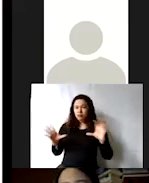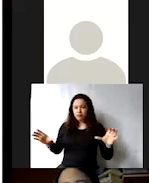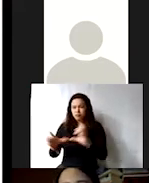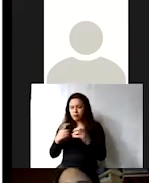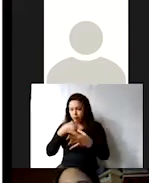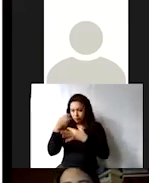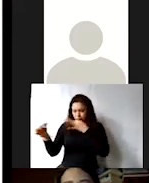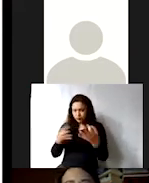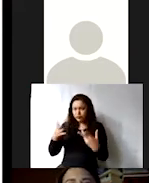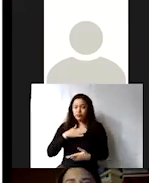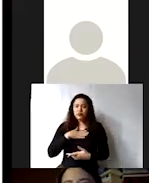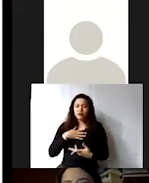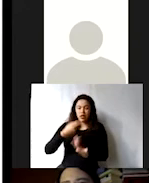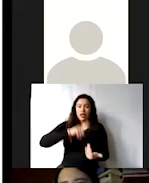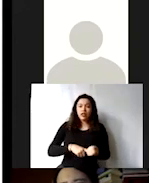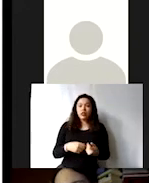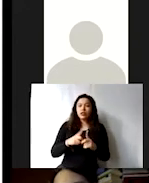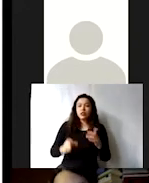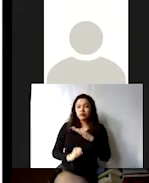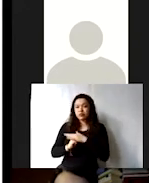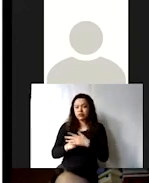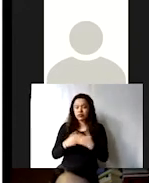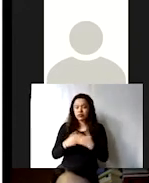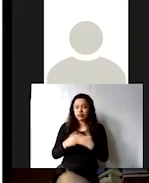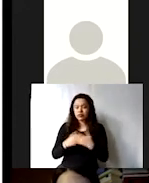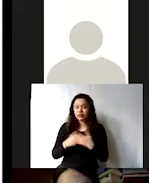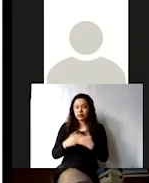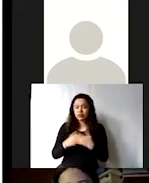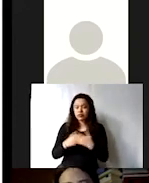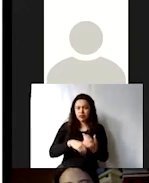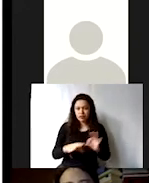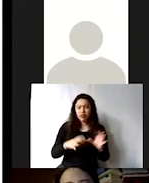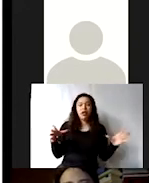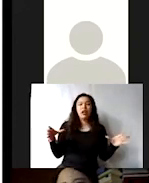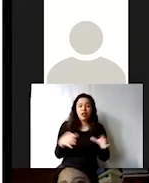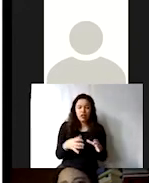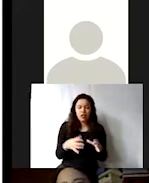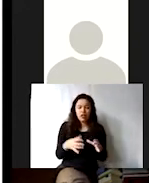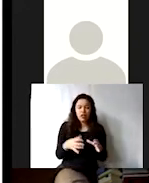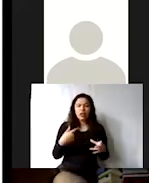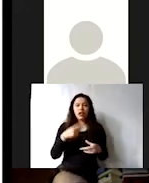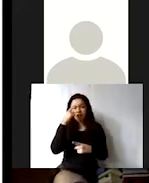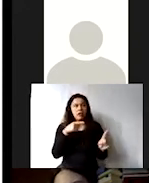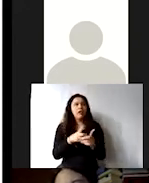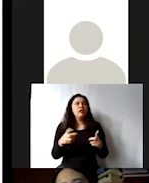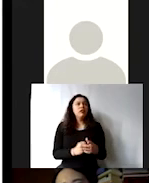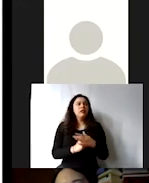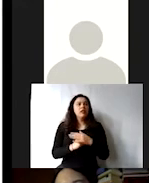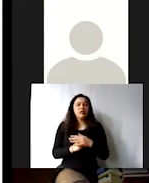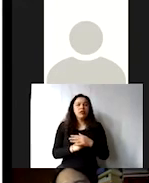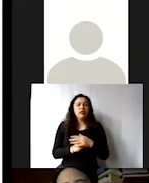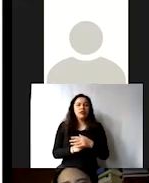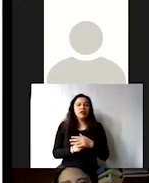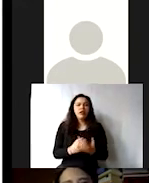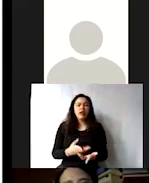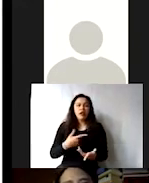empezar primero por que mi personal entienda qué es el desarrollo sostenible, que entienda que trabajamos por el desarrollo